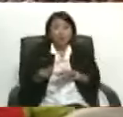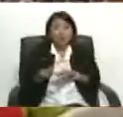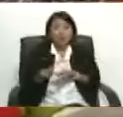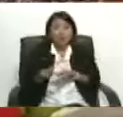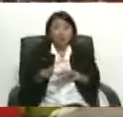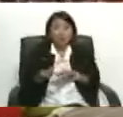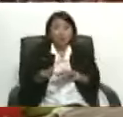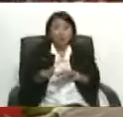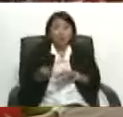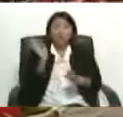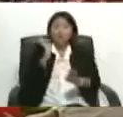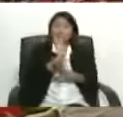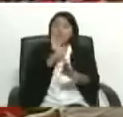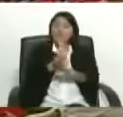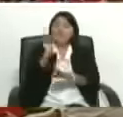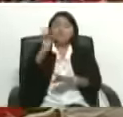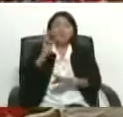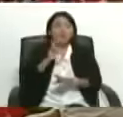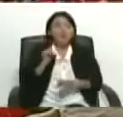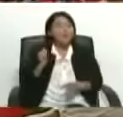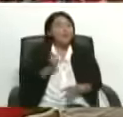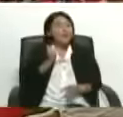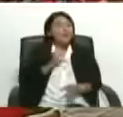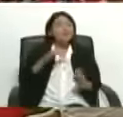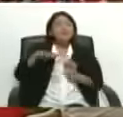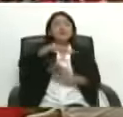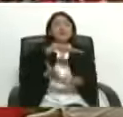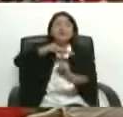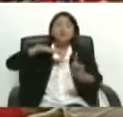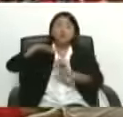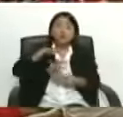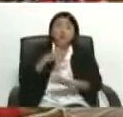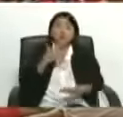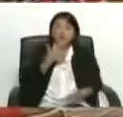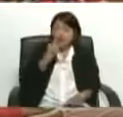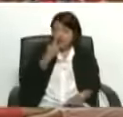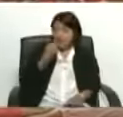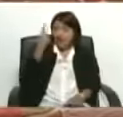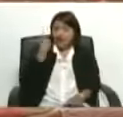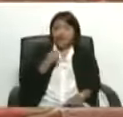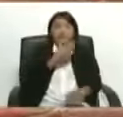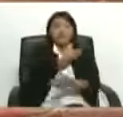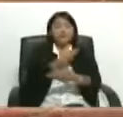la patria en cualquier circunstancia. Ayer estaba el presidente reunido,